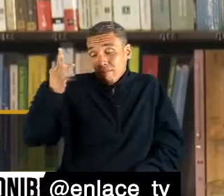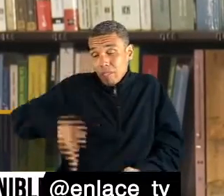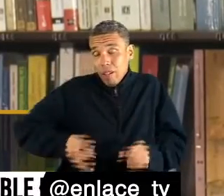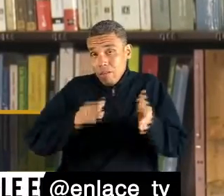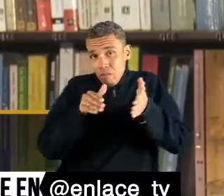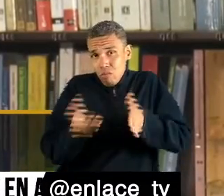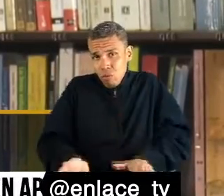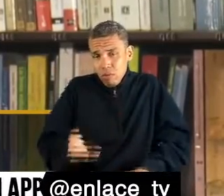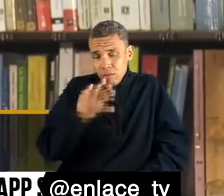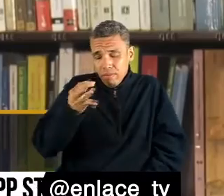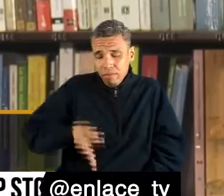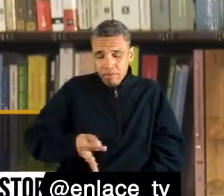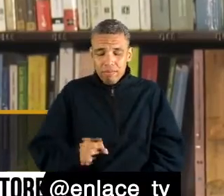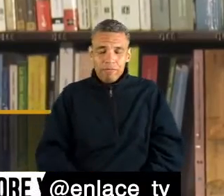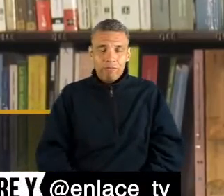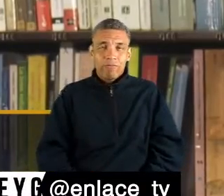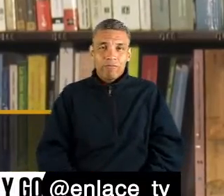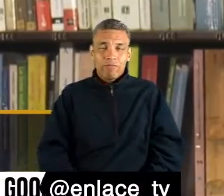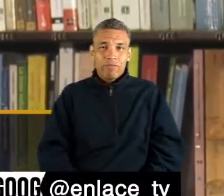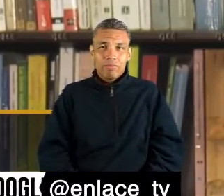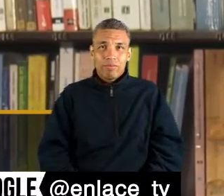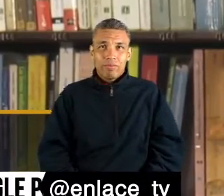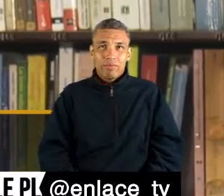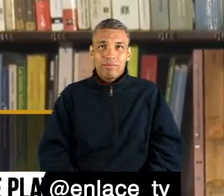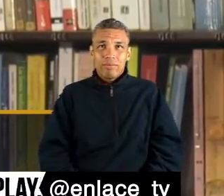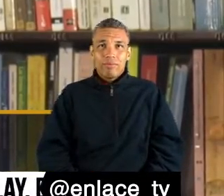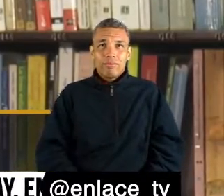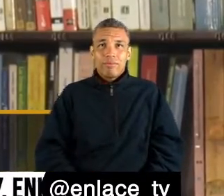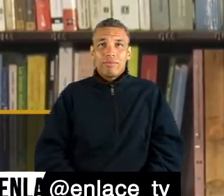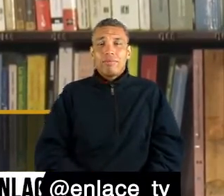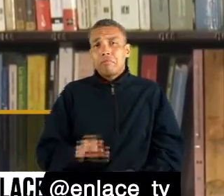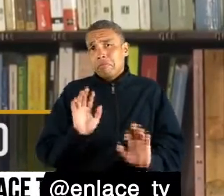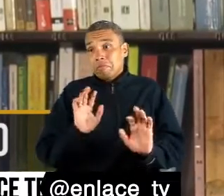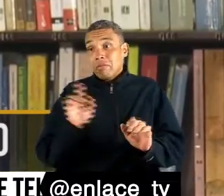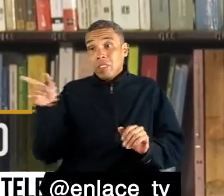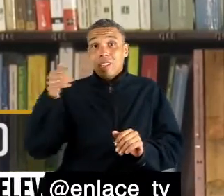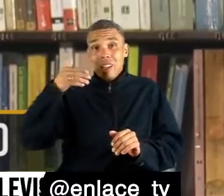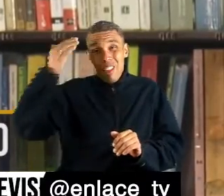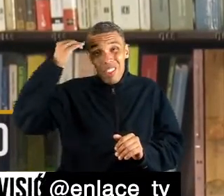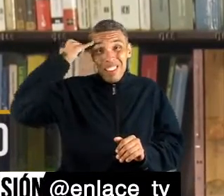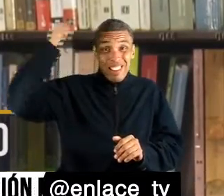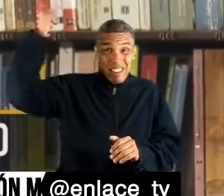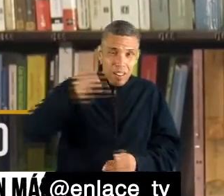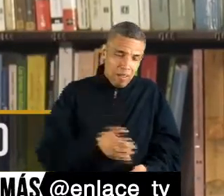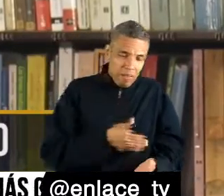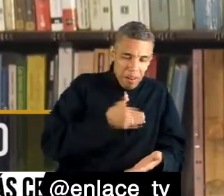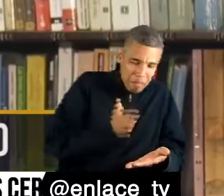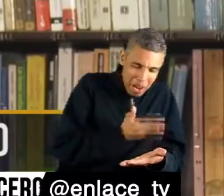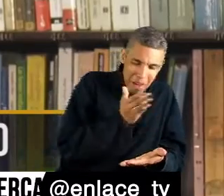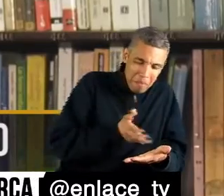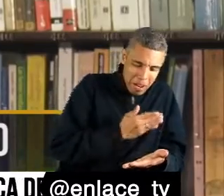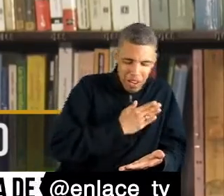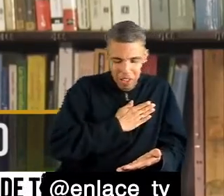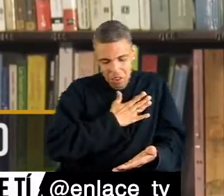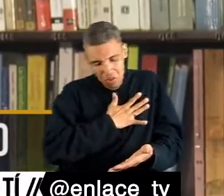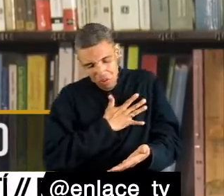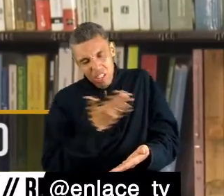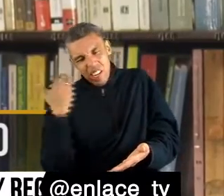eso... También lo único que nos reconforta es que dejó una amplia obra, tanto